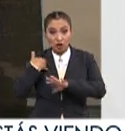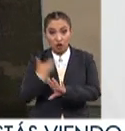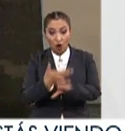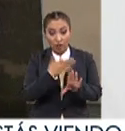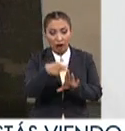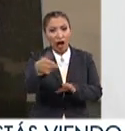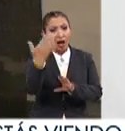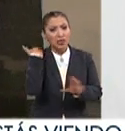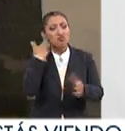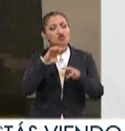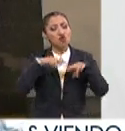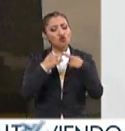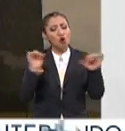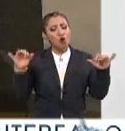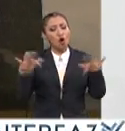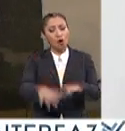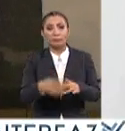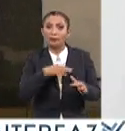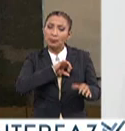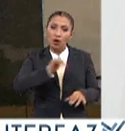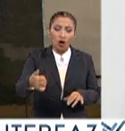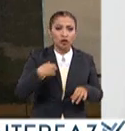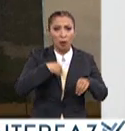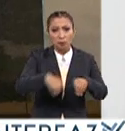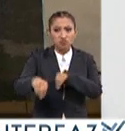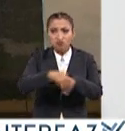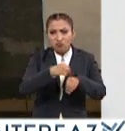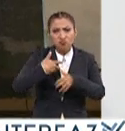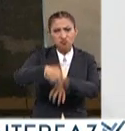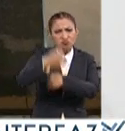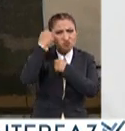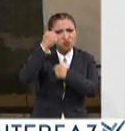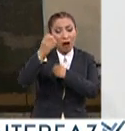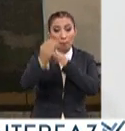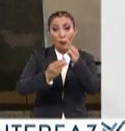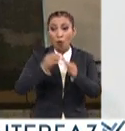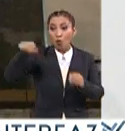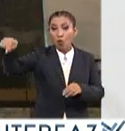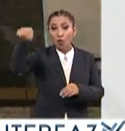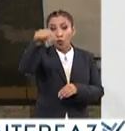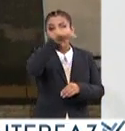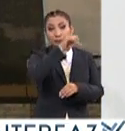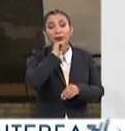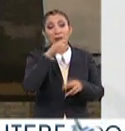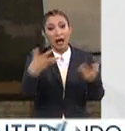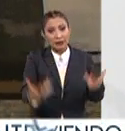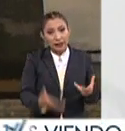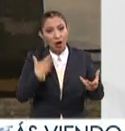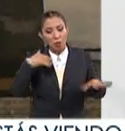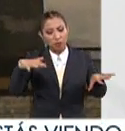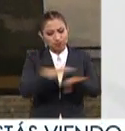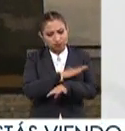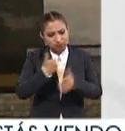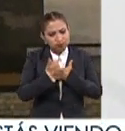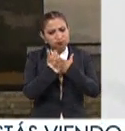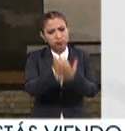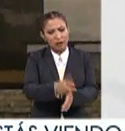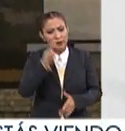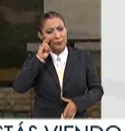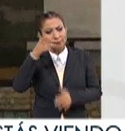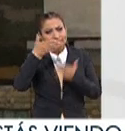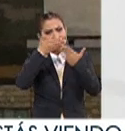que se manifestaban, movimientos también alrededor del mundo que también generaban cambios, se